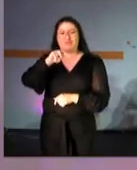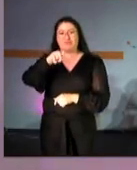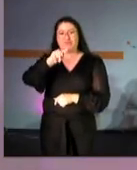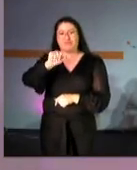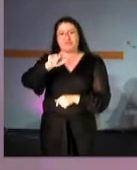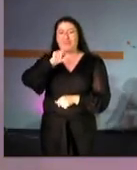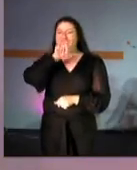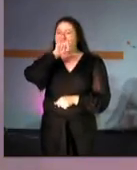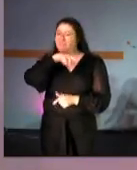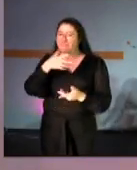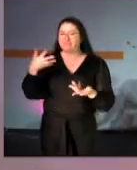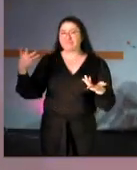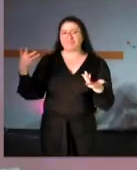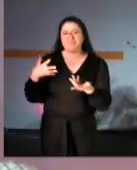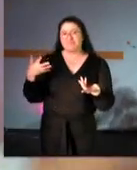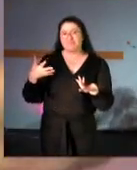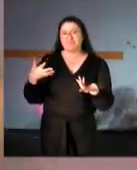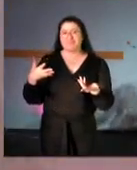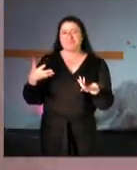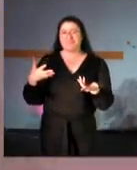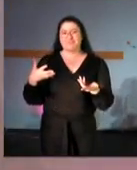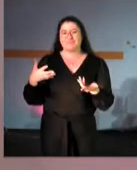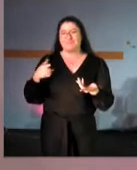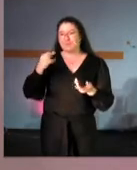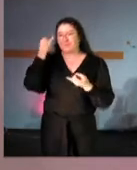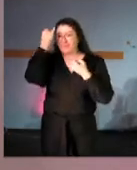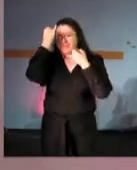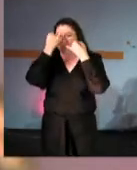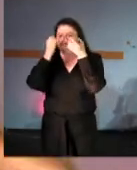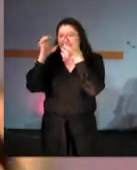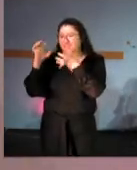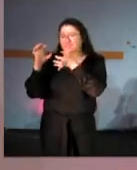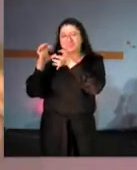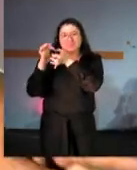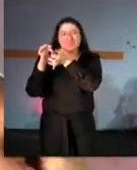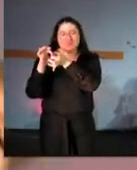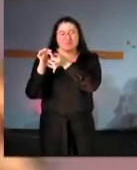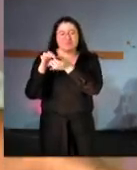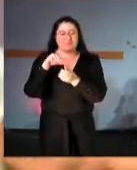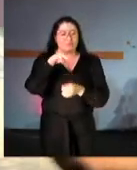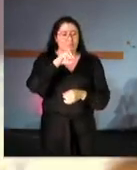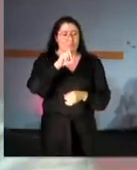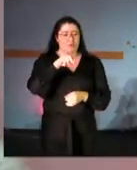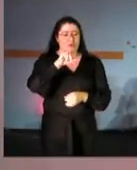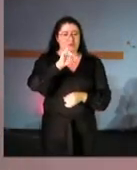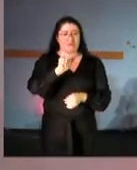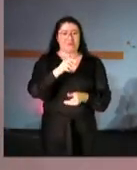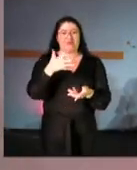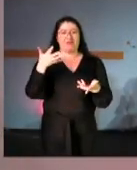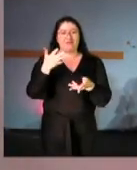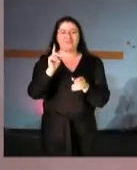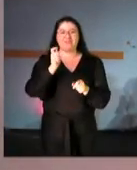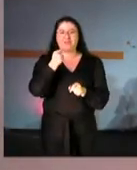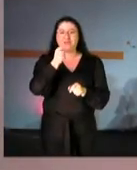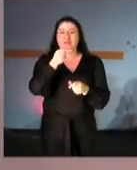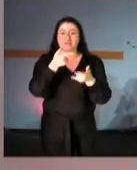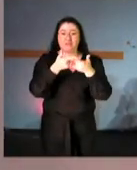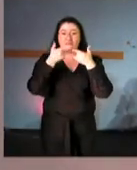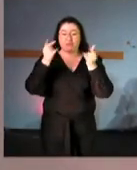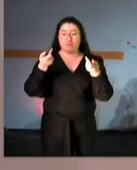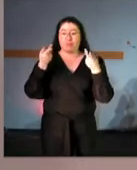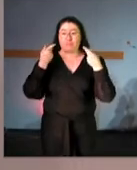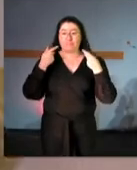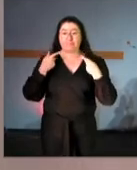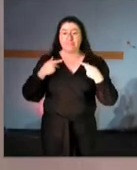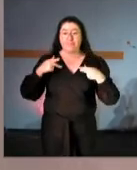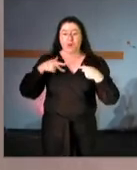siguiendo ese camino. Mónica lo que hace es recuperar la historia de esa gente,